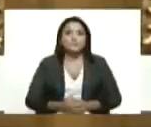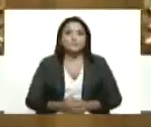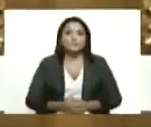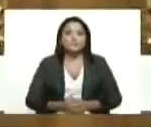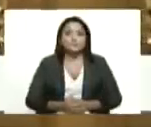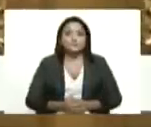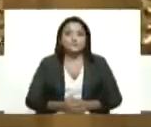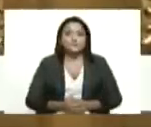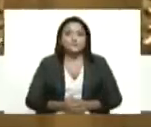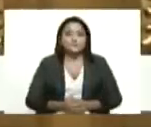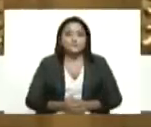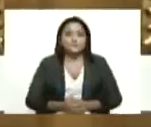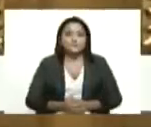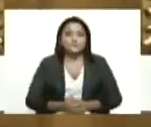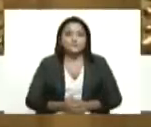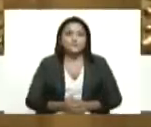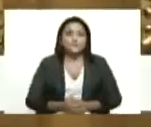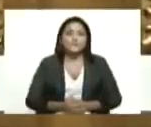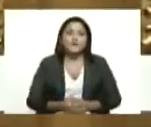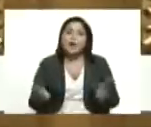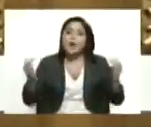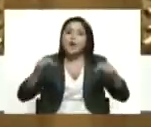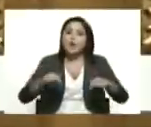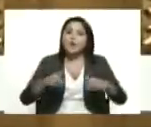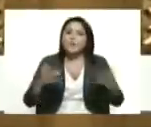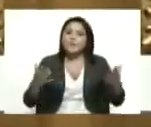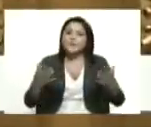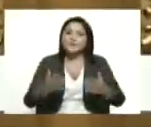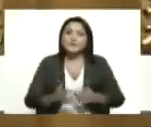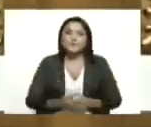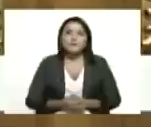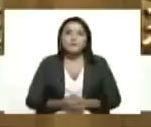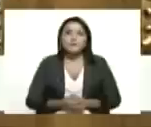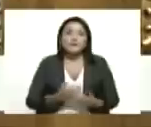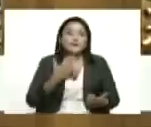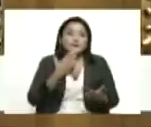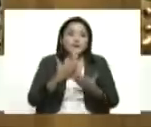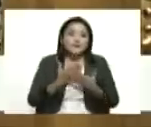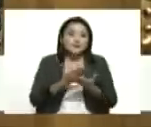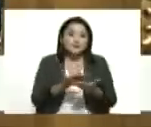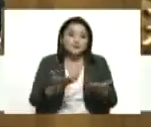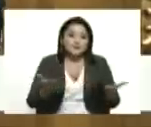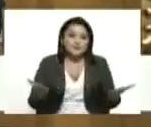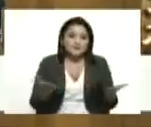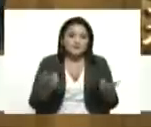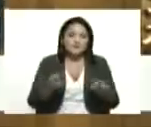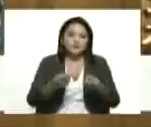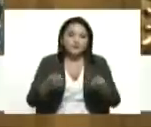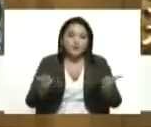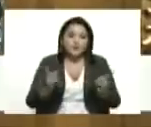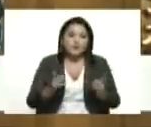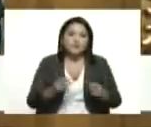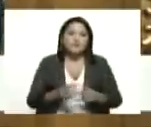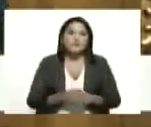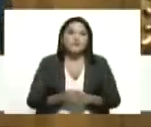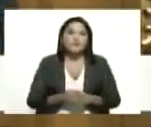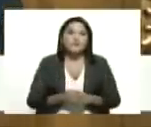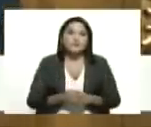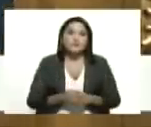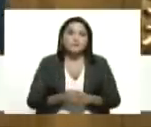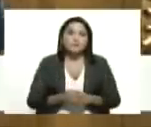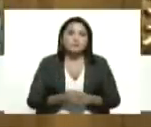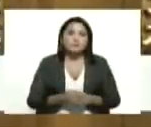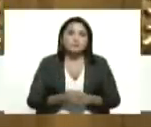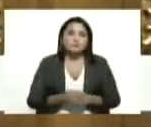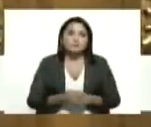Nos toca hoy en el día de hoy, y agradezco esta oportunidad que me da el Bloque de la Patria, de presentar